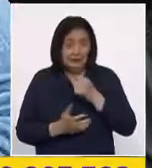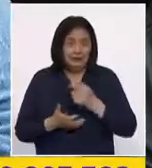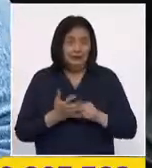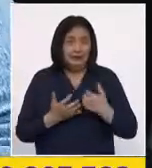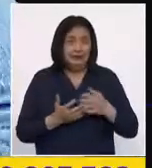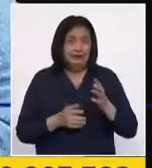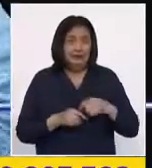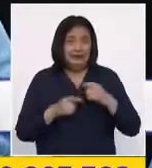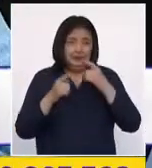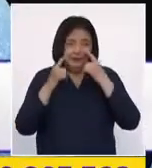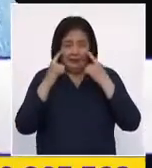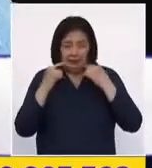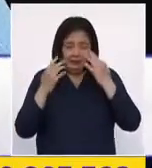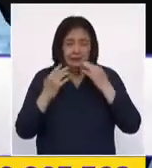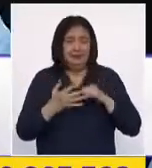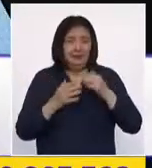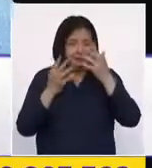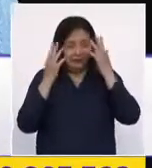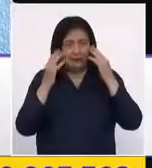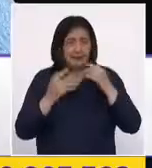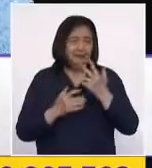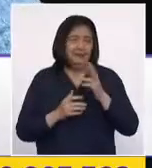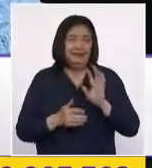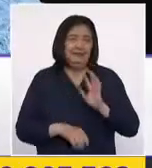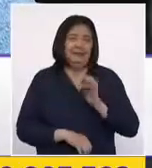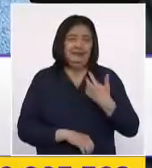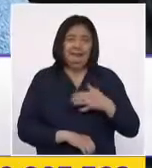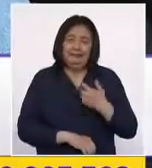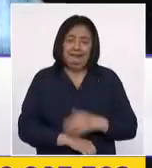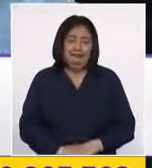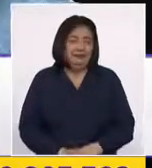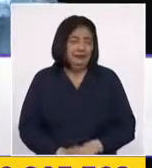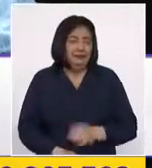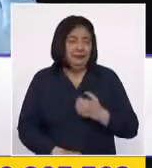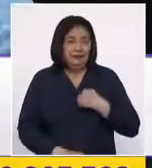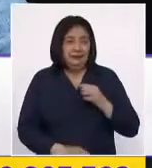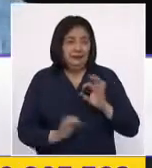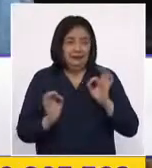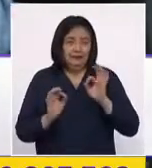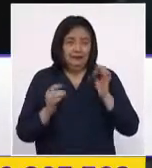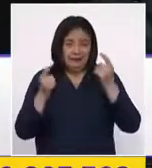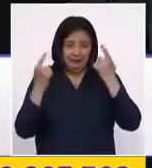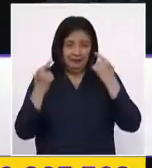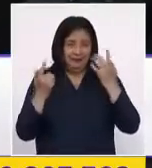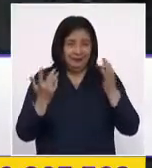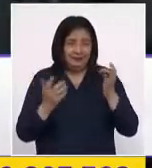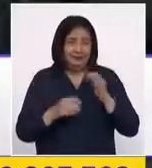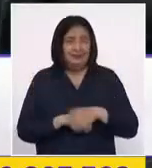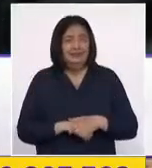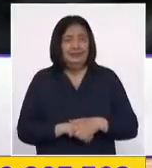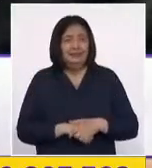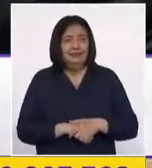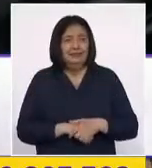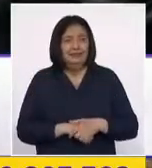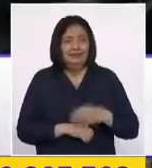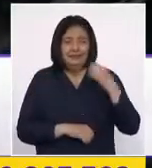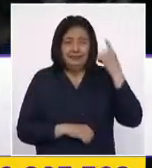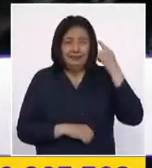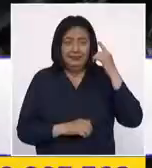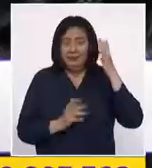ya se me había corrido el maquillaje 3 veces, el peinado 3 veces, o sea, y yo que no tengo ni una onda en el